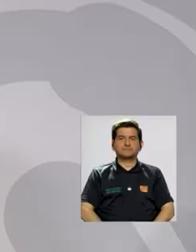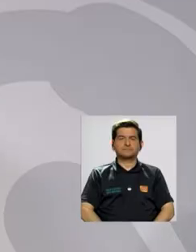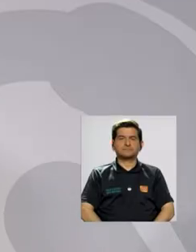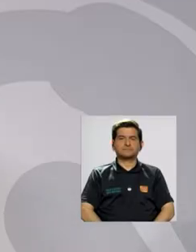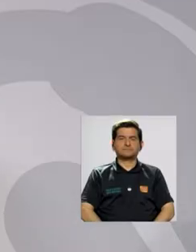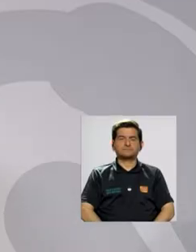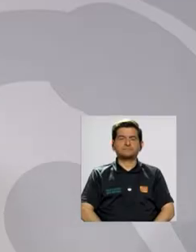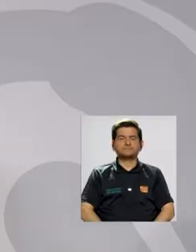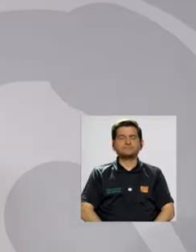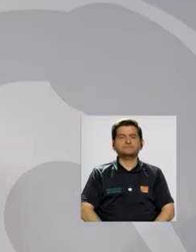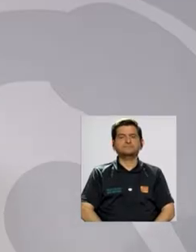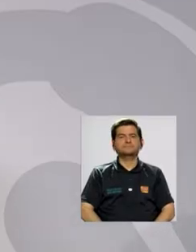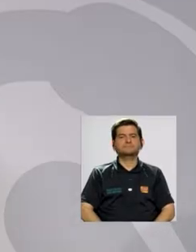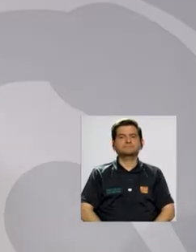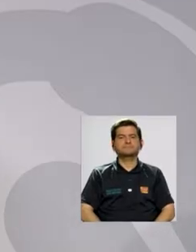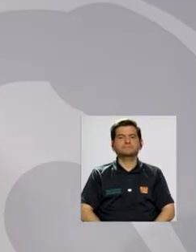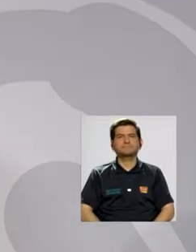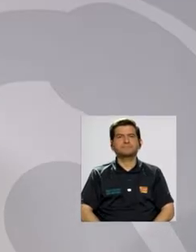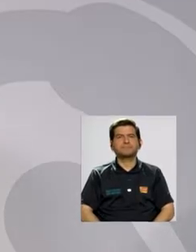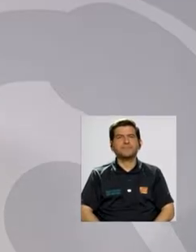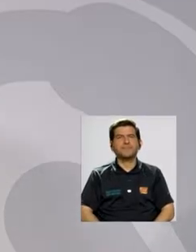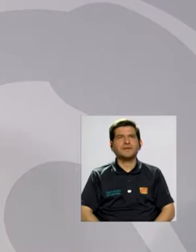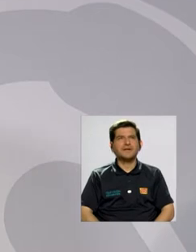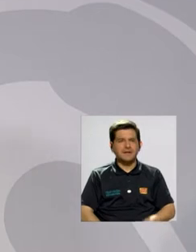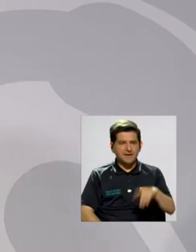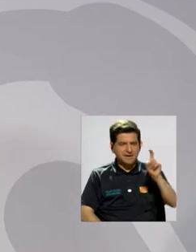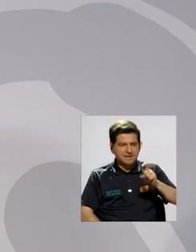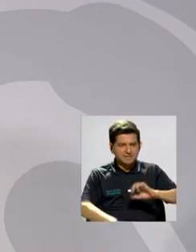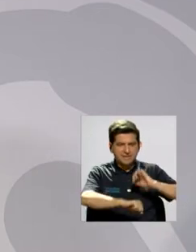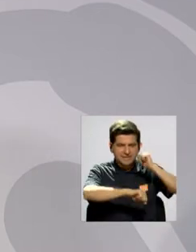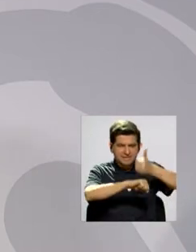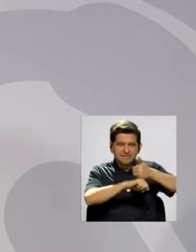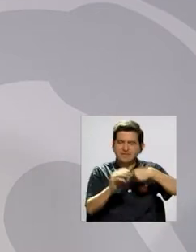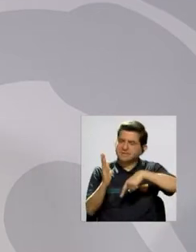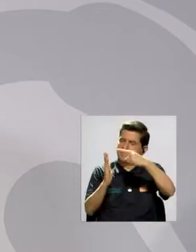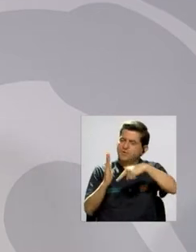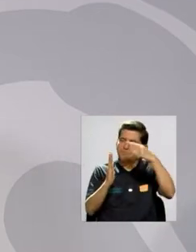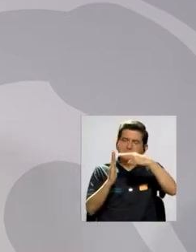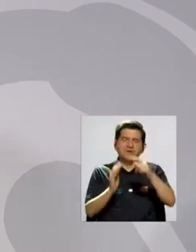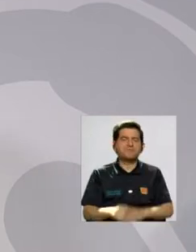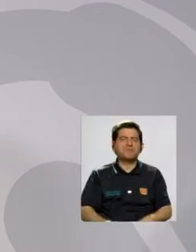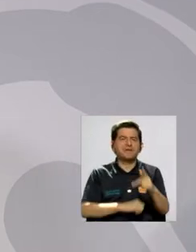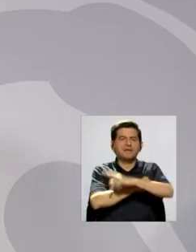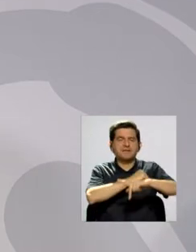Vamos cerrando. Si tuviésemos que definir un perfil país idóneo,